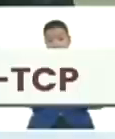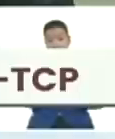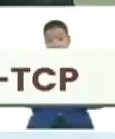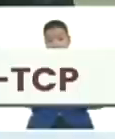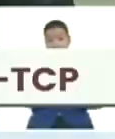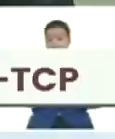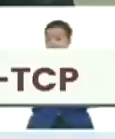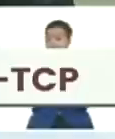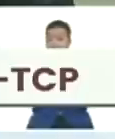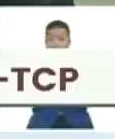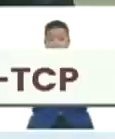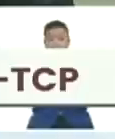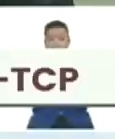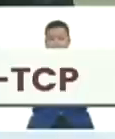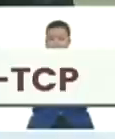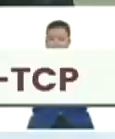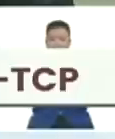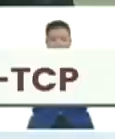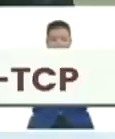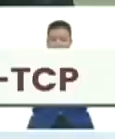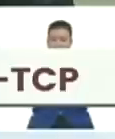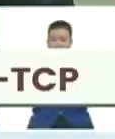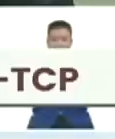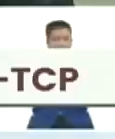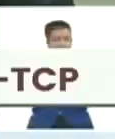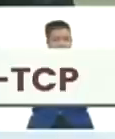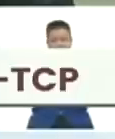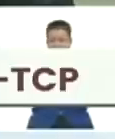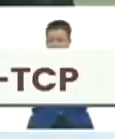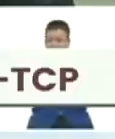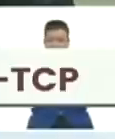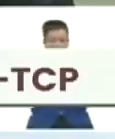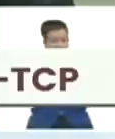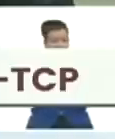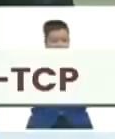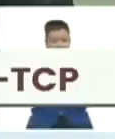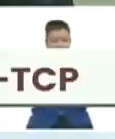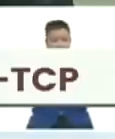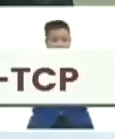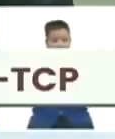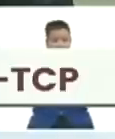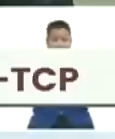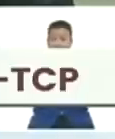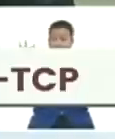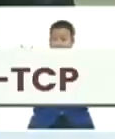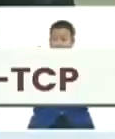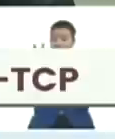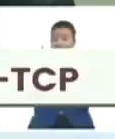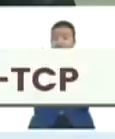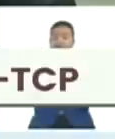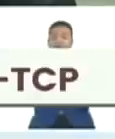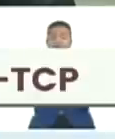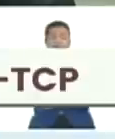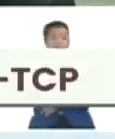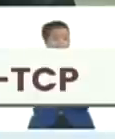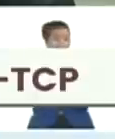son diferentes y vastos. El cambio climático sigue siendo un problema y una